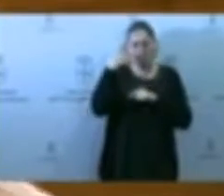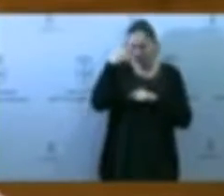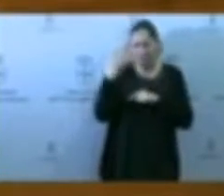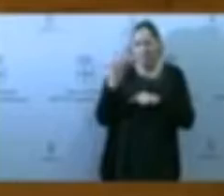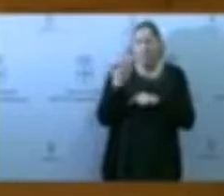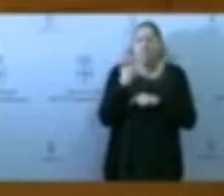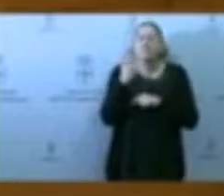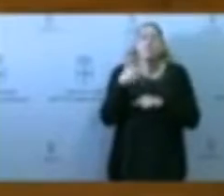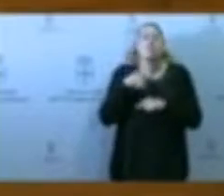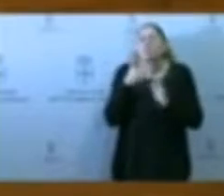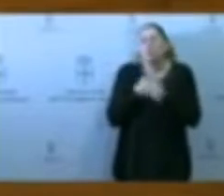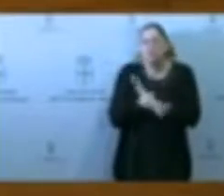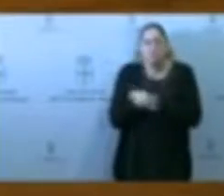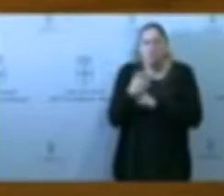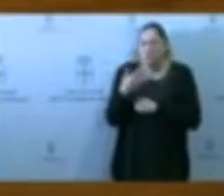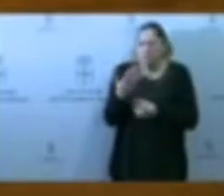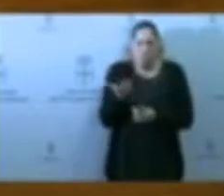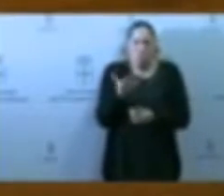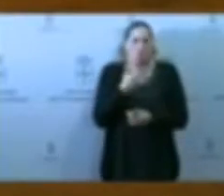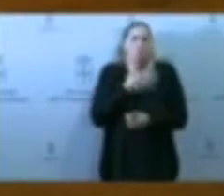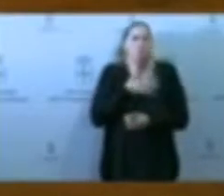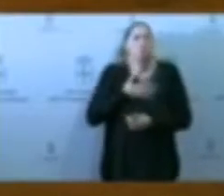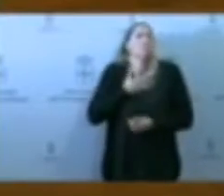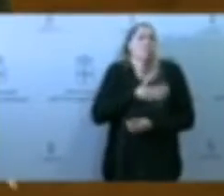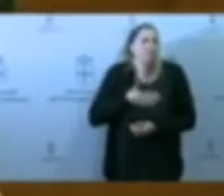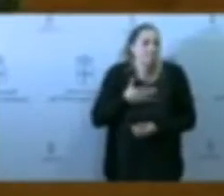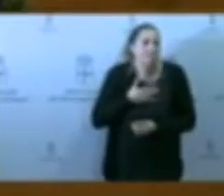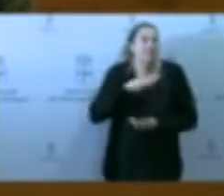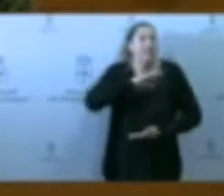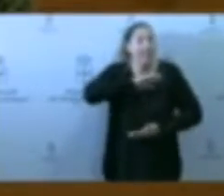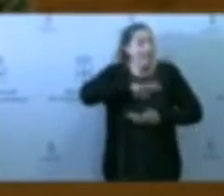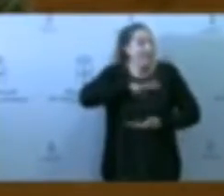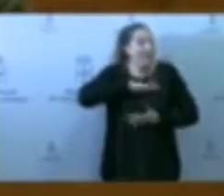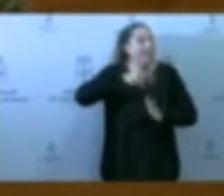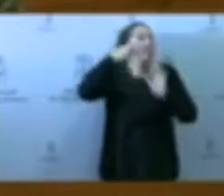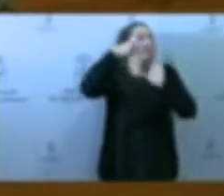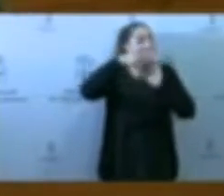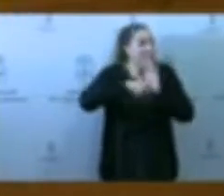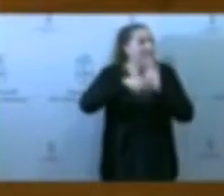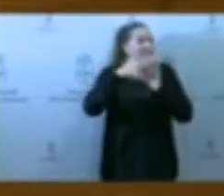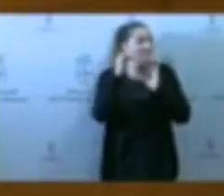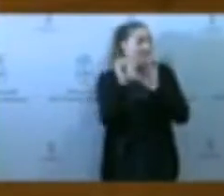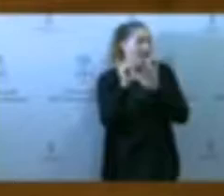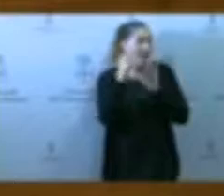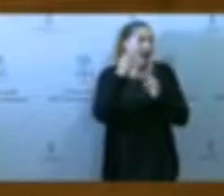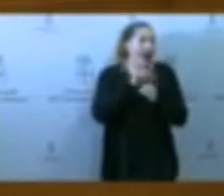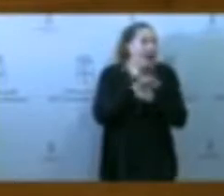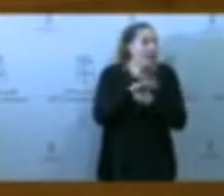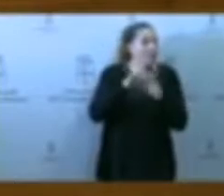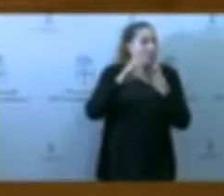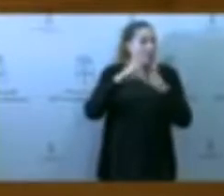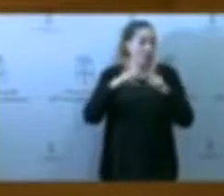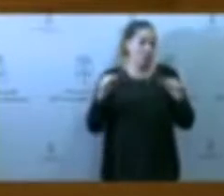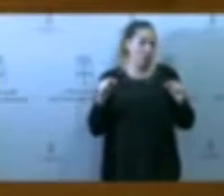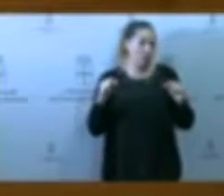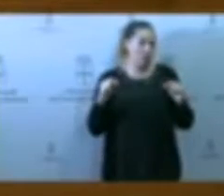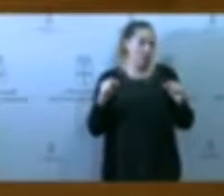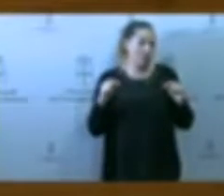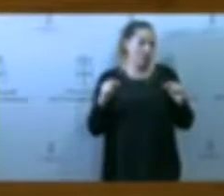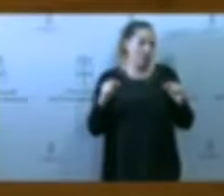no, yo se lo explico con sumo gusto, hay capacidad normativa en el ámbito de nuestra comunidad autónoma. Es decir,